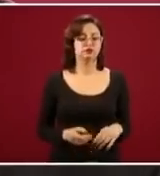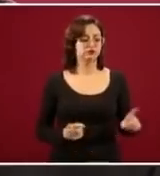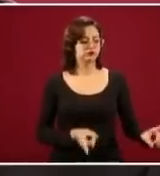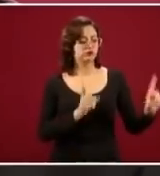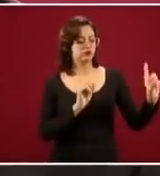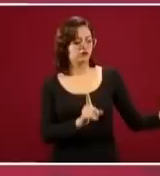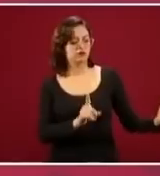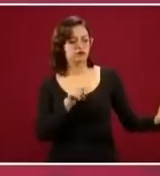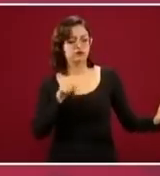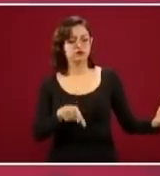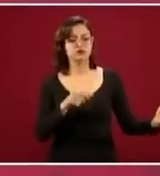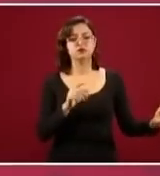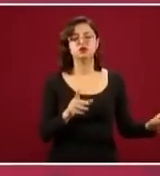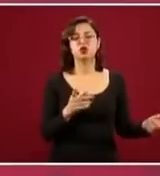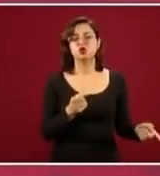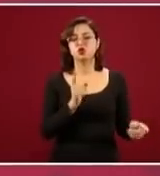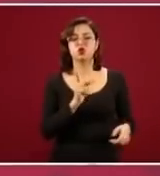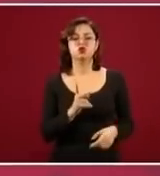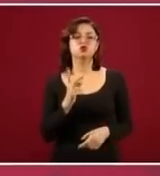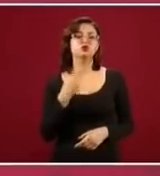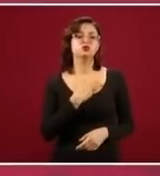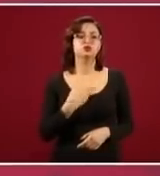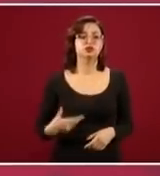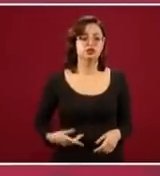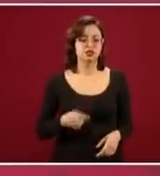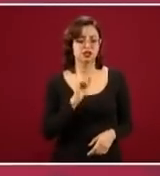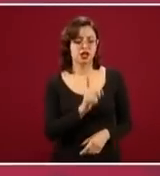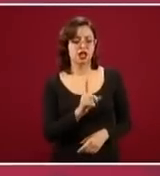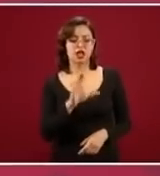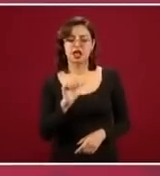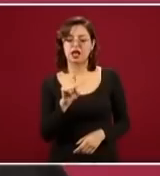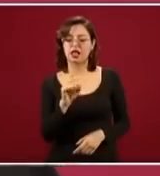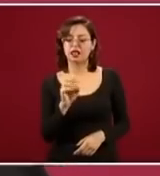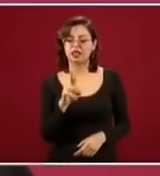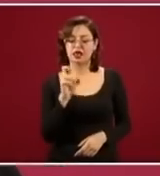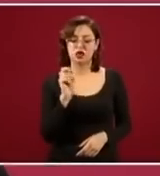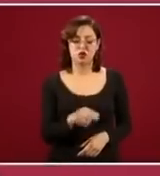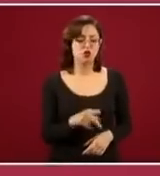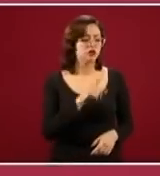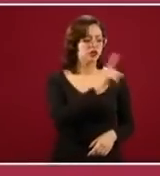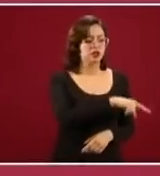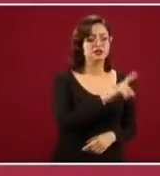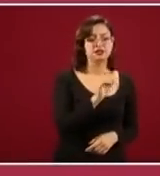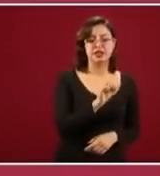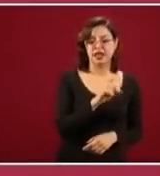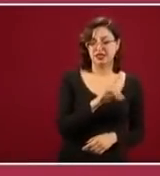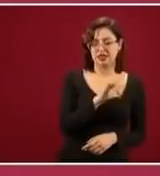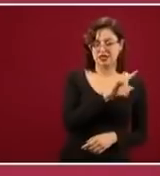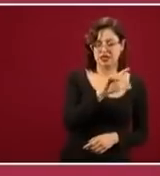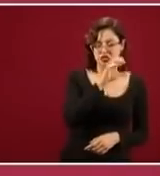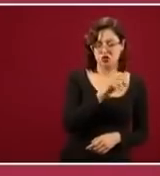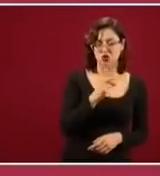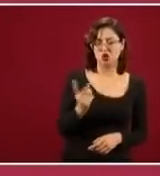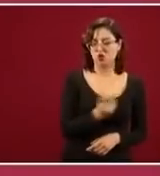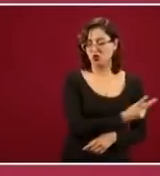trabajar a empresas que la ayudaron cuando